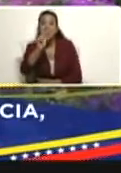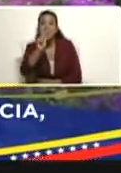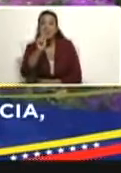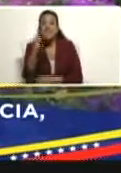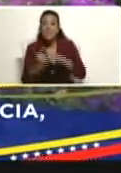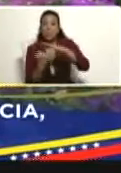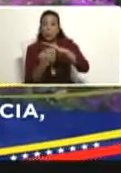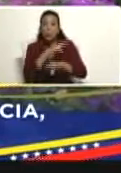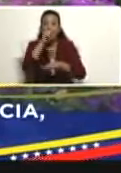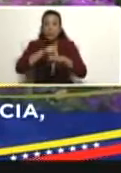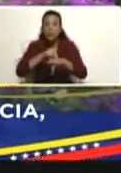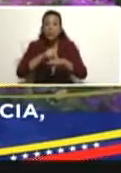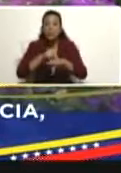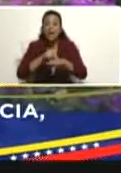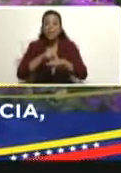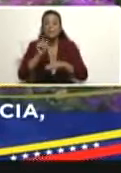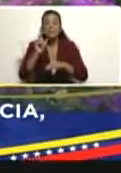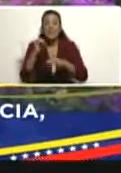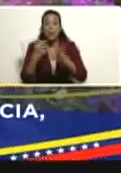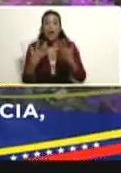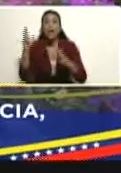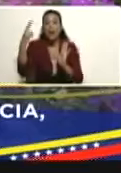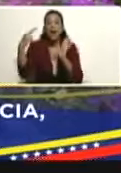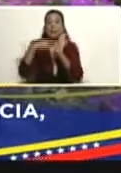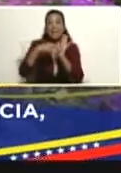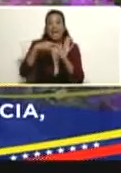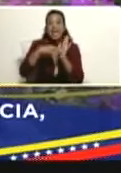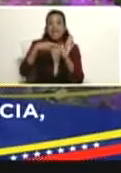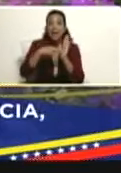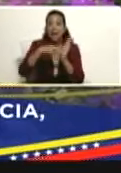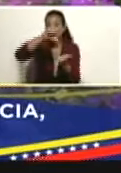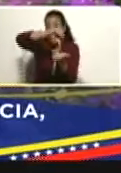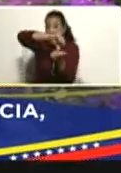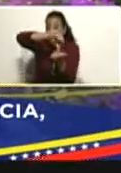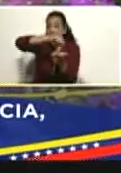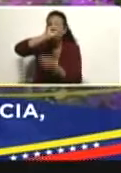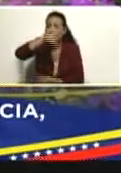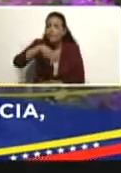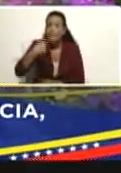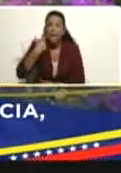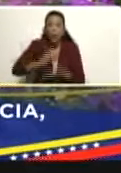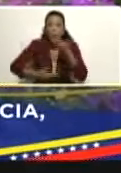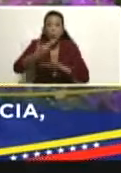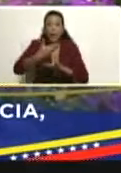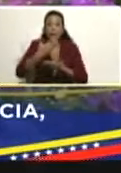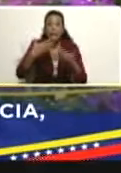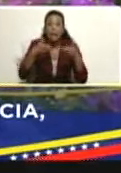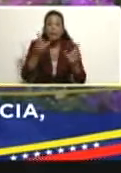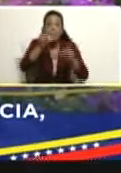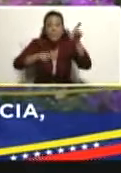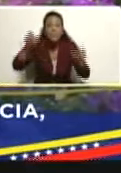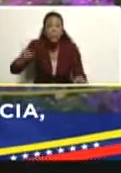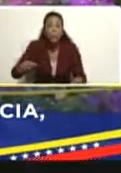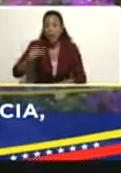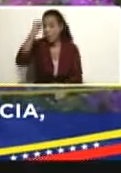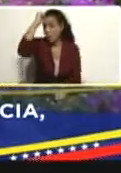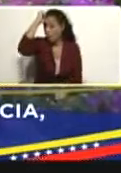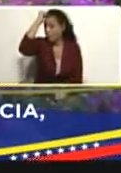La semana pasada estuvo la delegación de Irán. Y así tenemos también una agenda de cooperación que está abierta con la